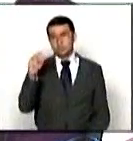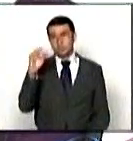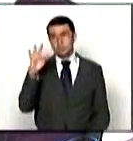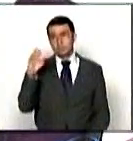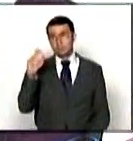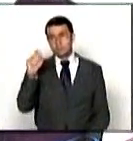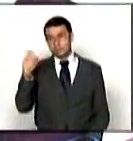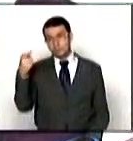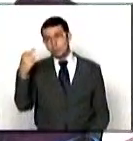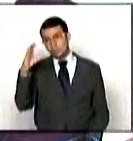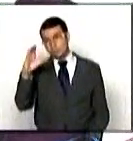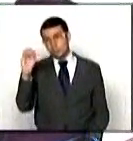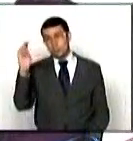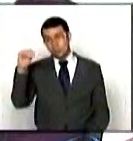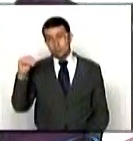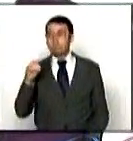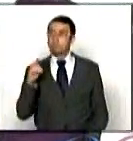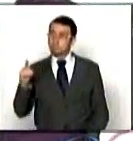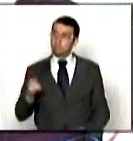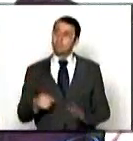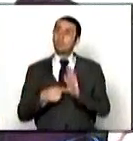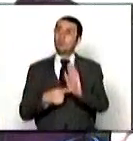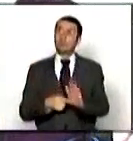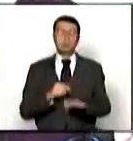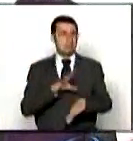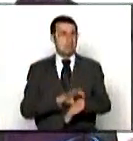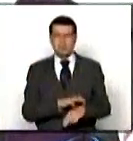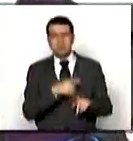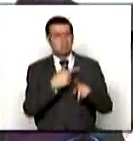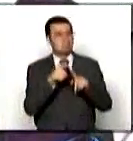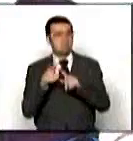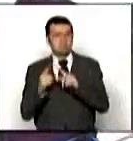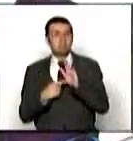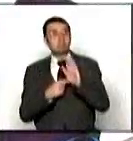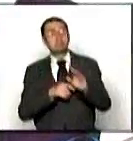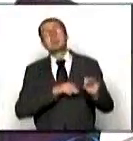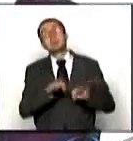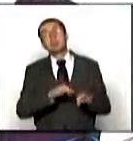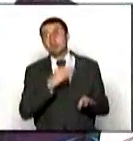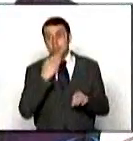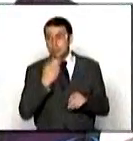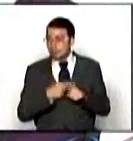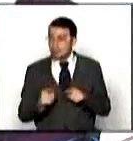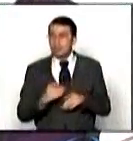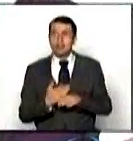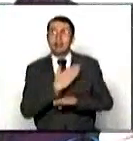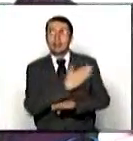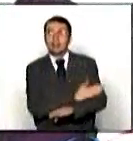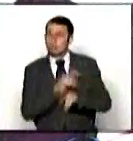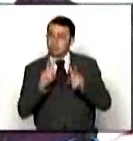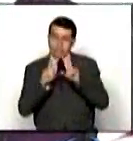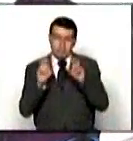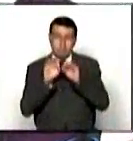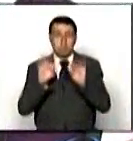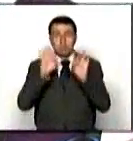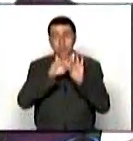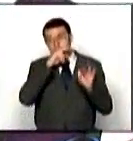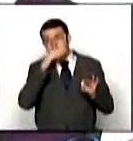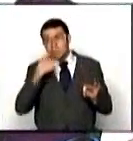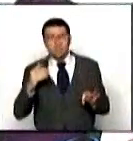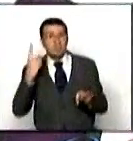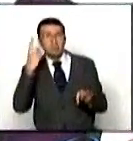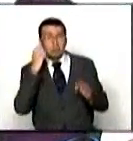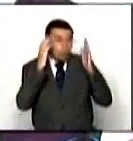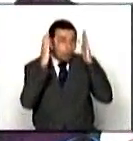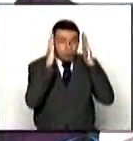estudios para la gente del común, no solo para médicos. Y ustedes pueden ver que la semana pasada hablaron de este tema muy, muy importante del déficit de atención en niños y cómo este